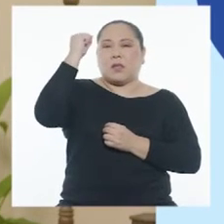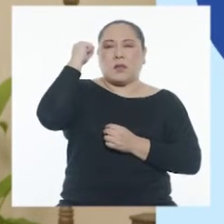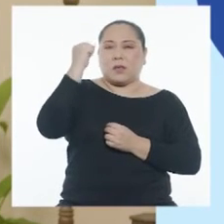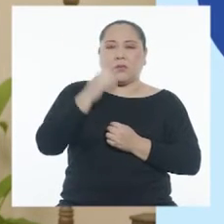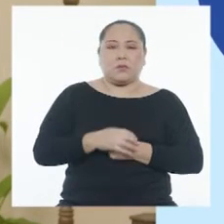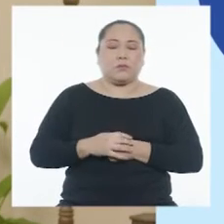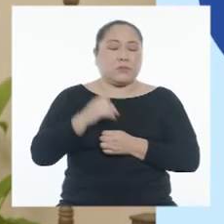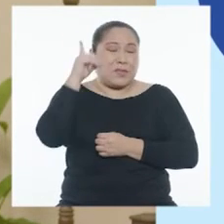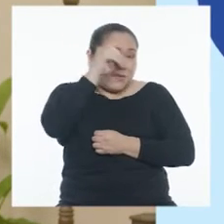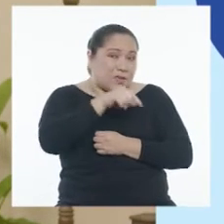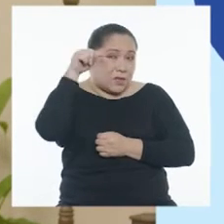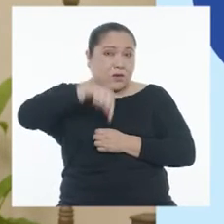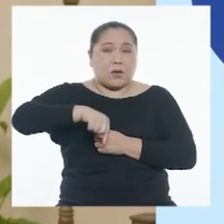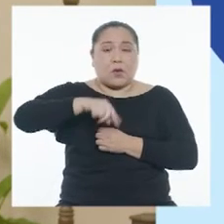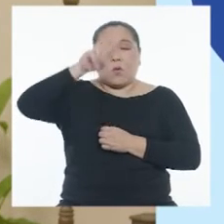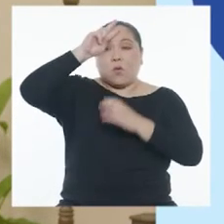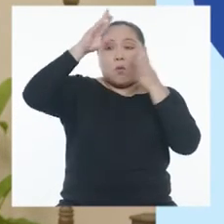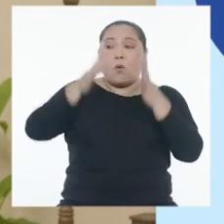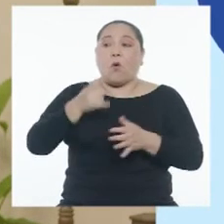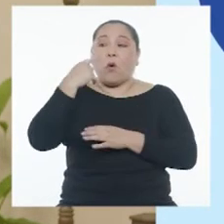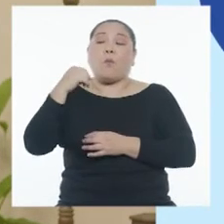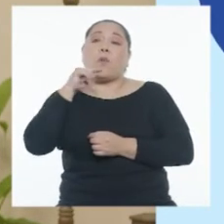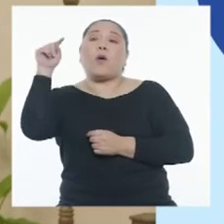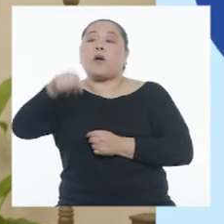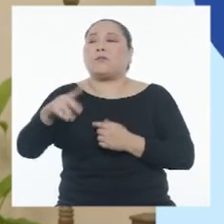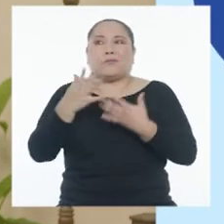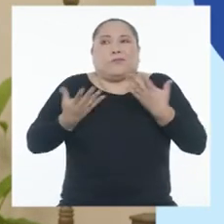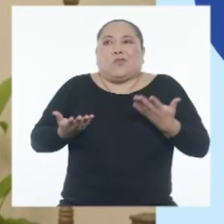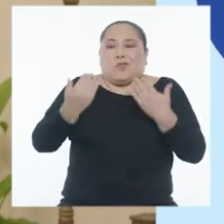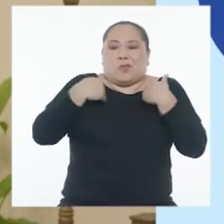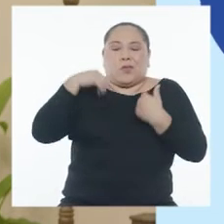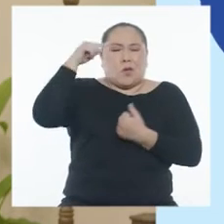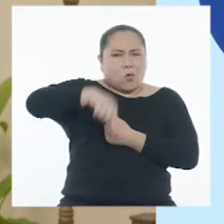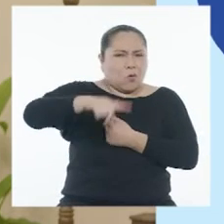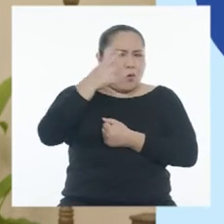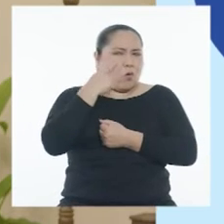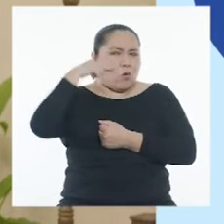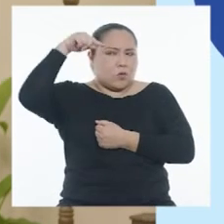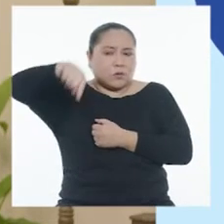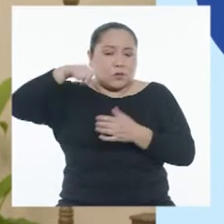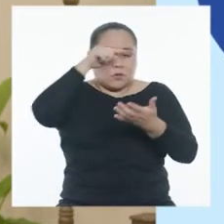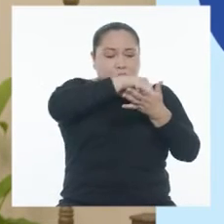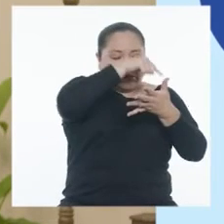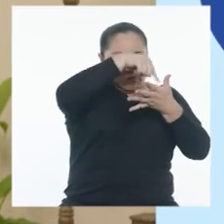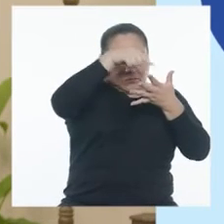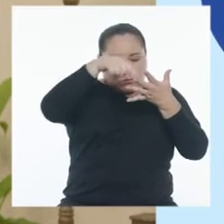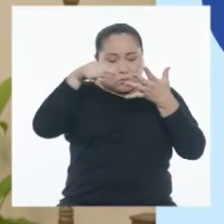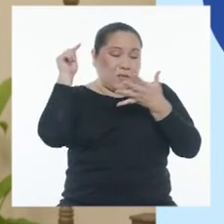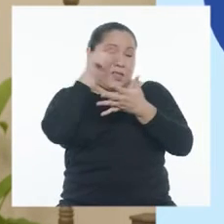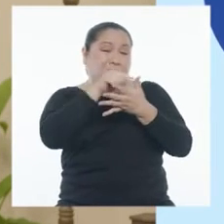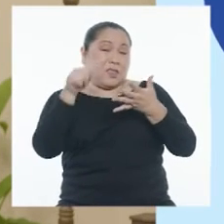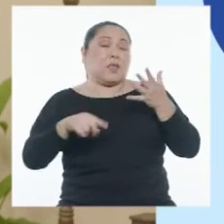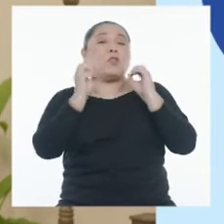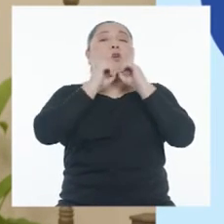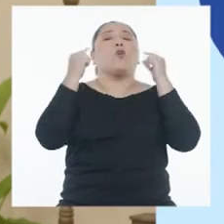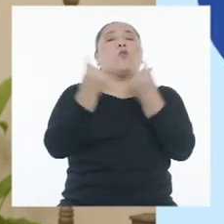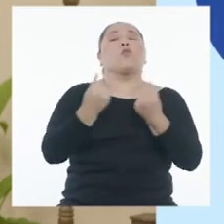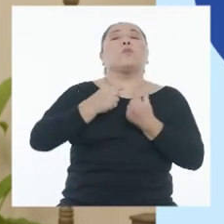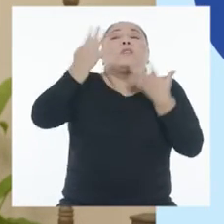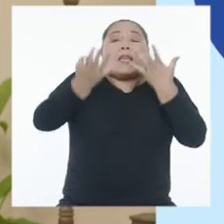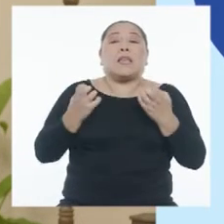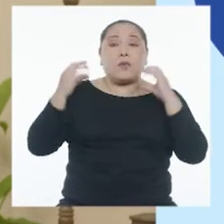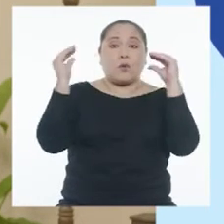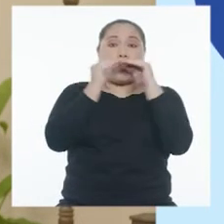día una peruana o un peruano no tenga al menos un conocido en estos grupos. Y si queremos igualdad